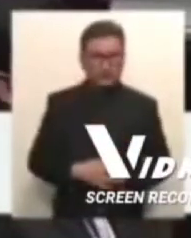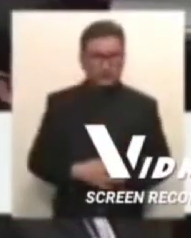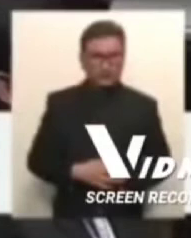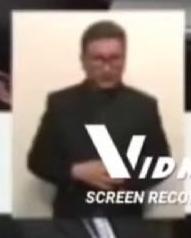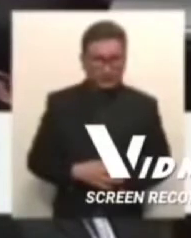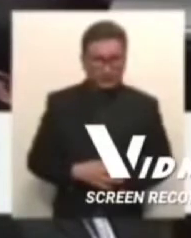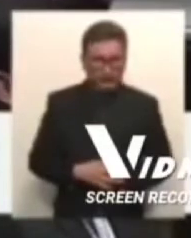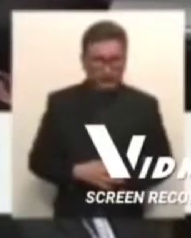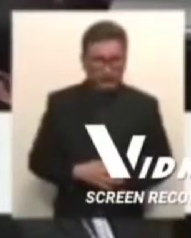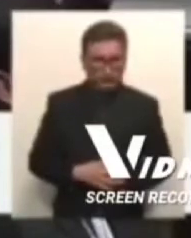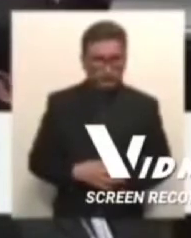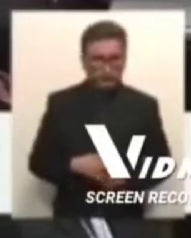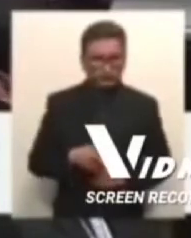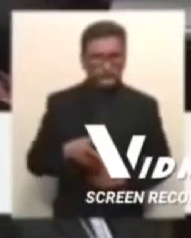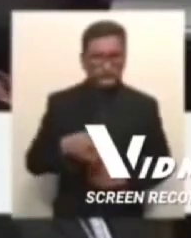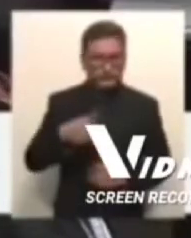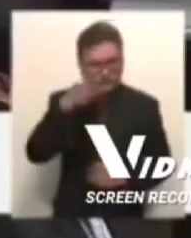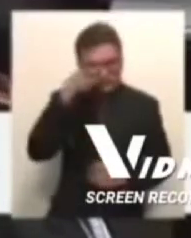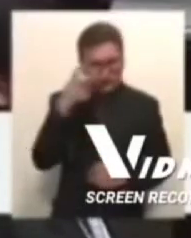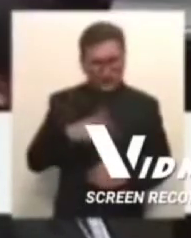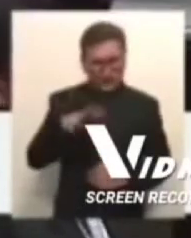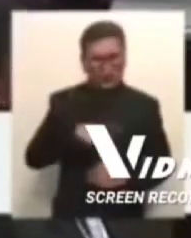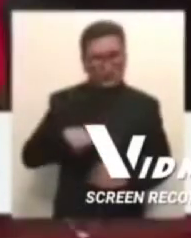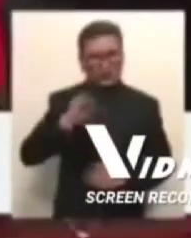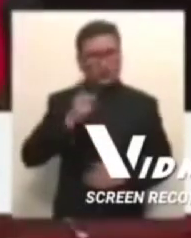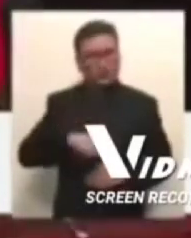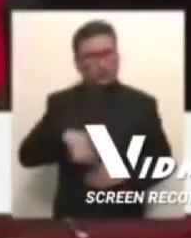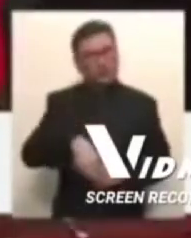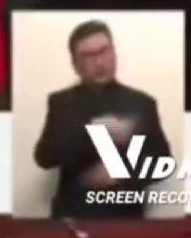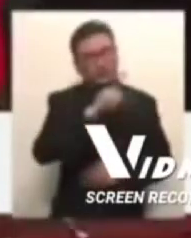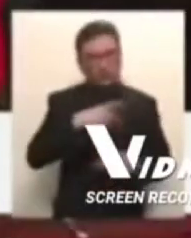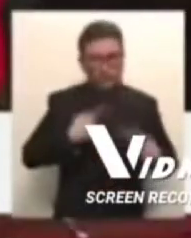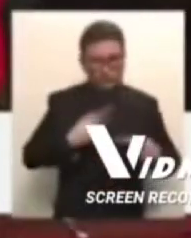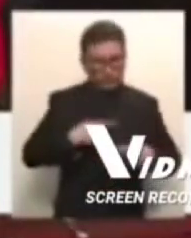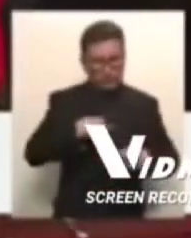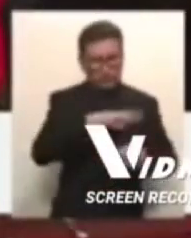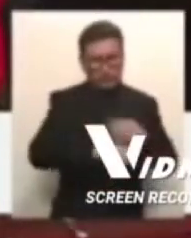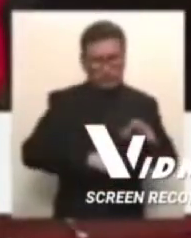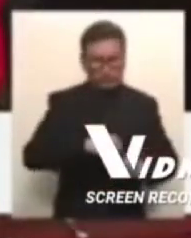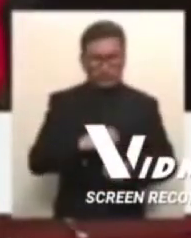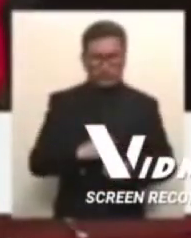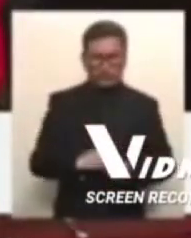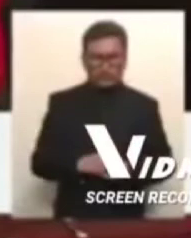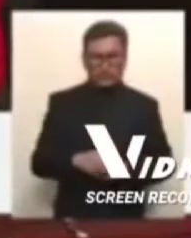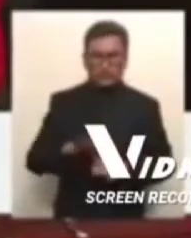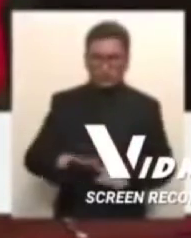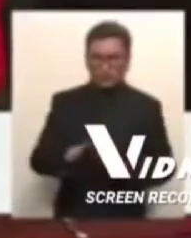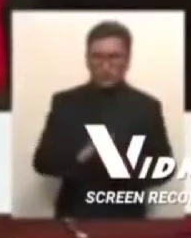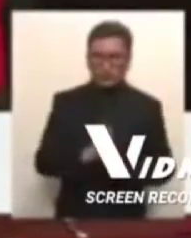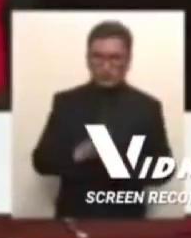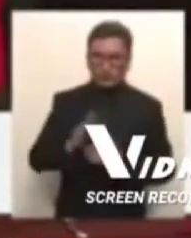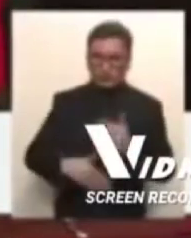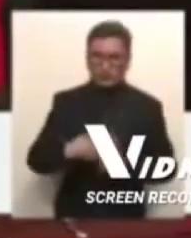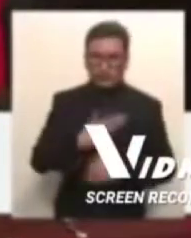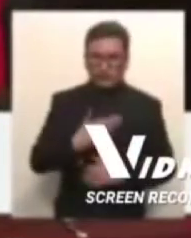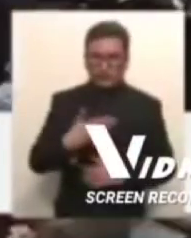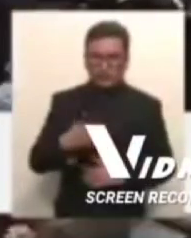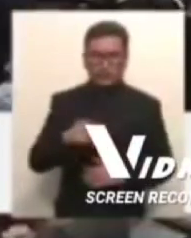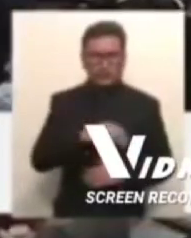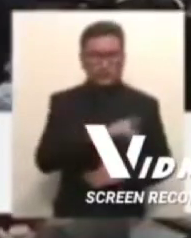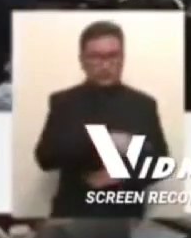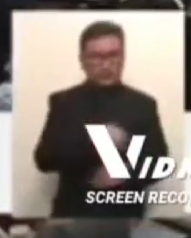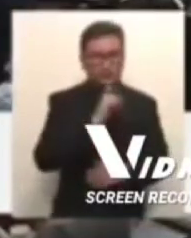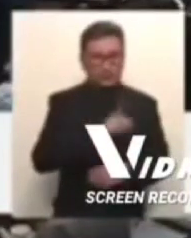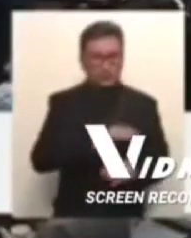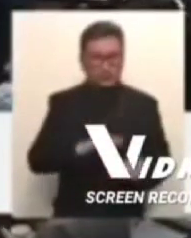Hidalgo llamó a coger gachupines. Orden, por favor, diputados, de este lado. De este lado, por favor, concluya, diputado Noroña, y